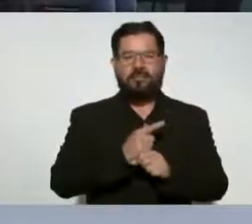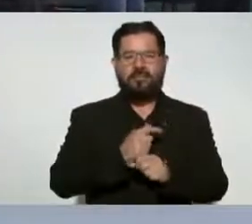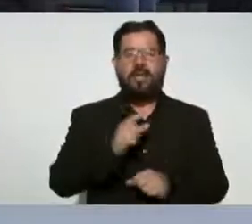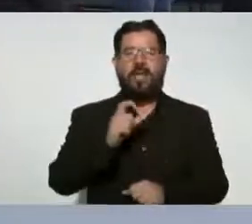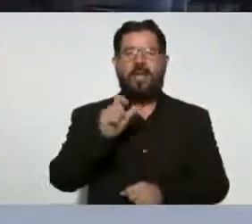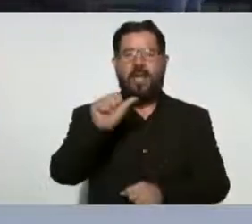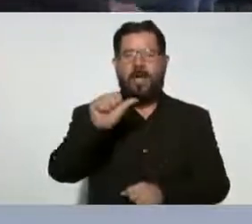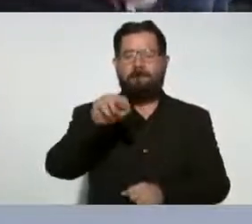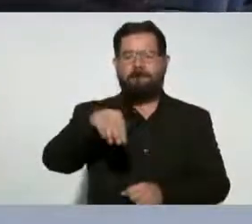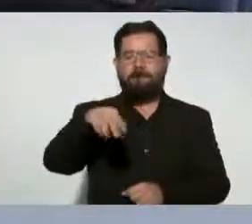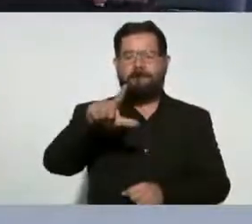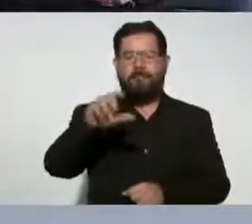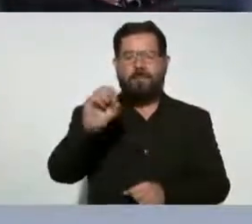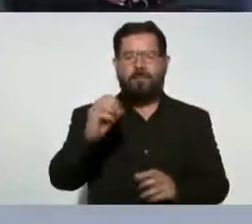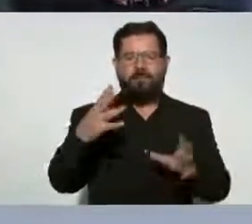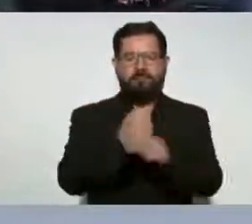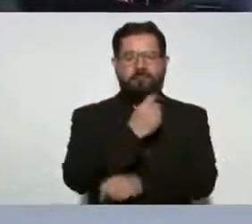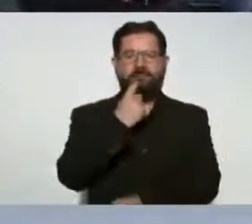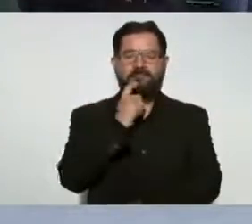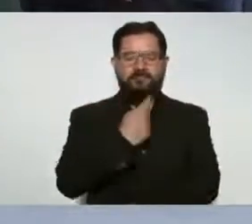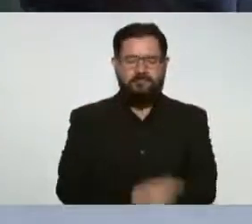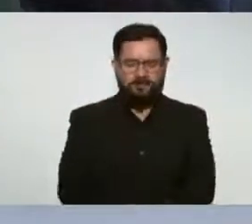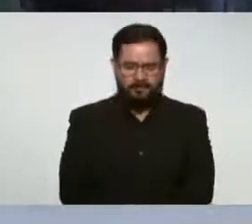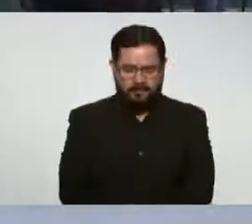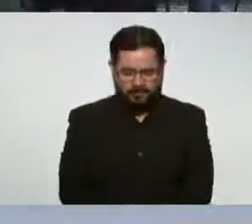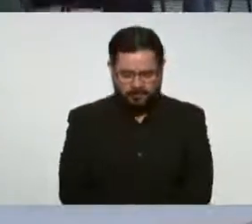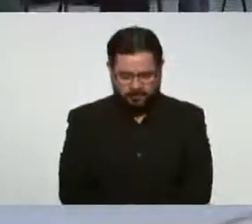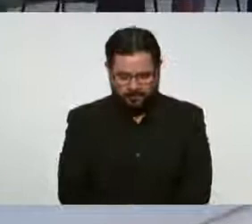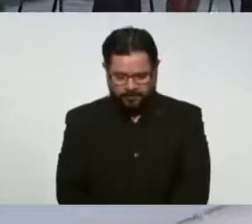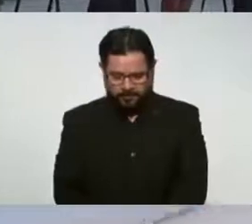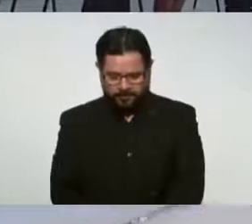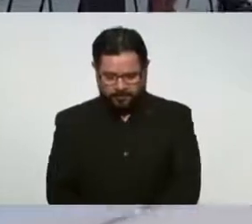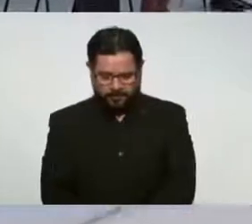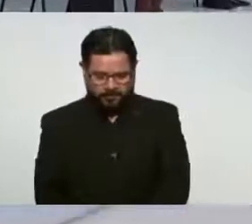Andrés Manuel López Obrador.